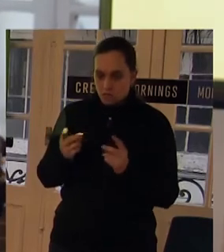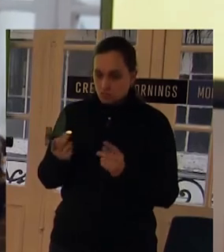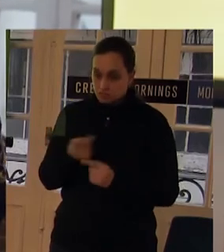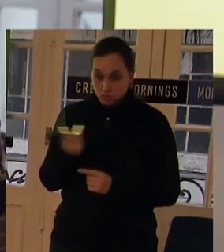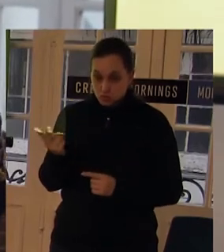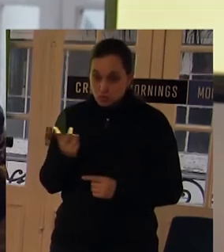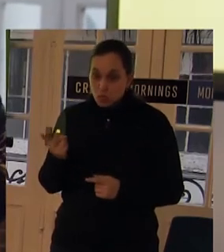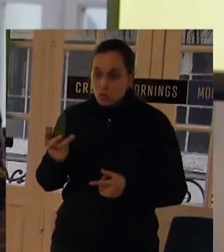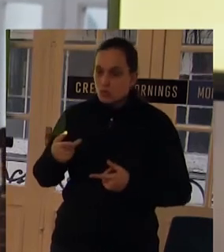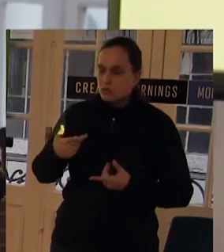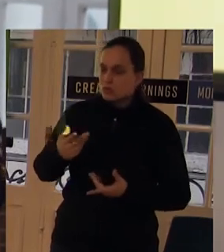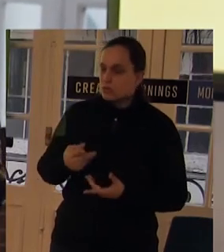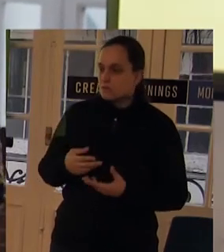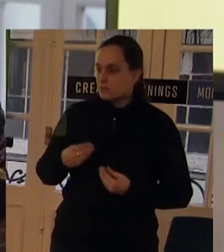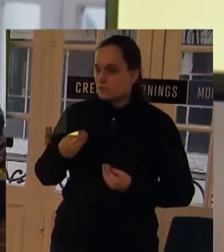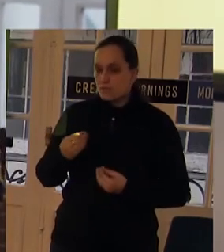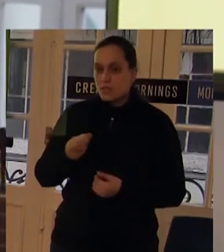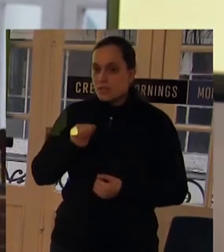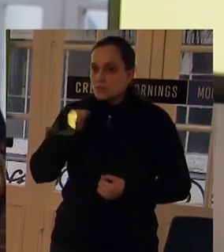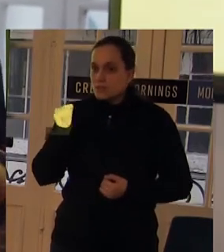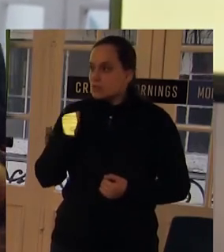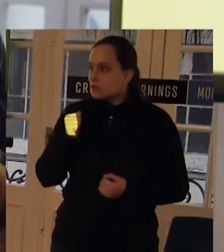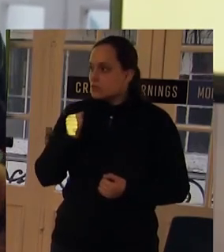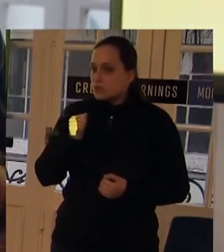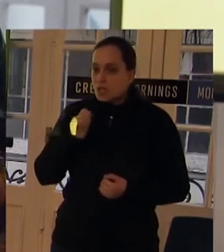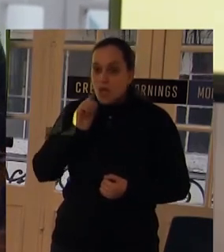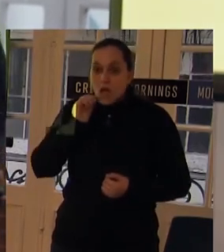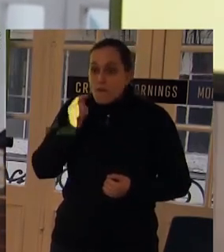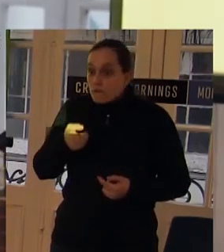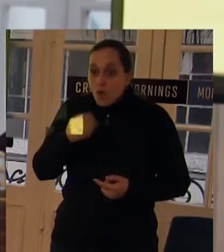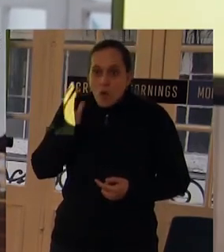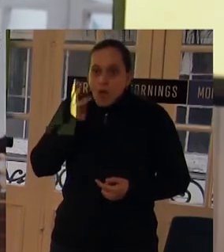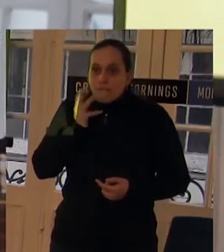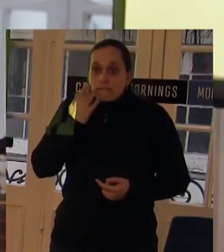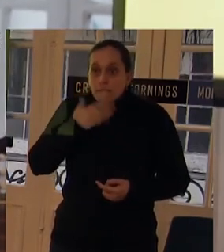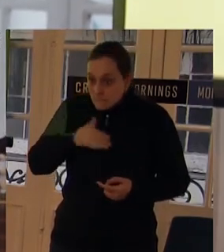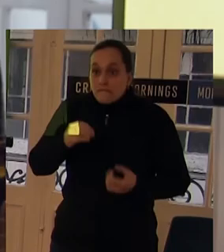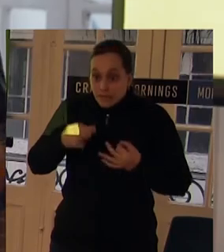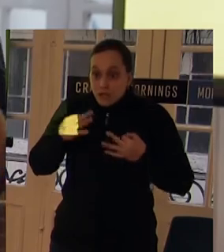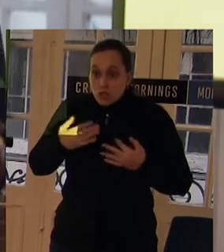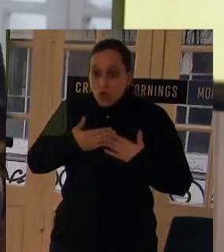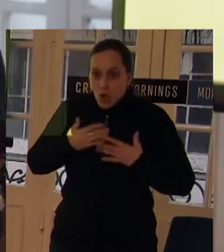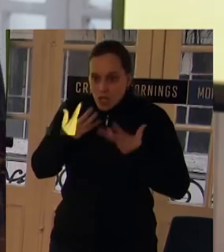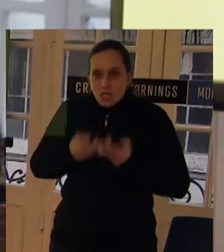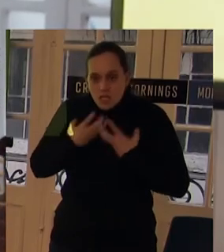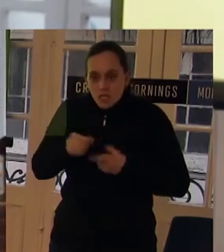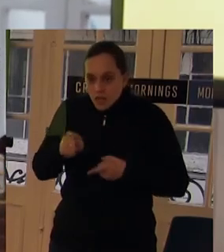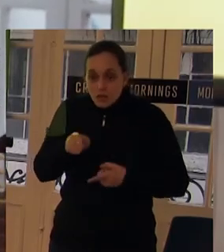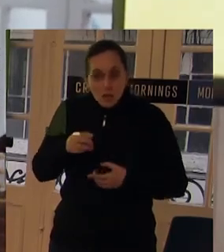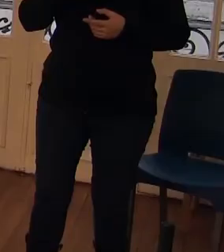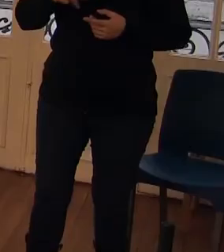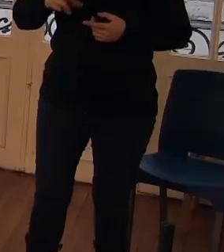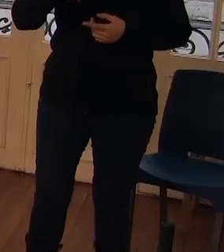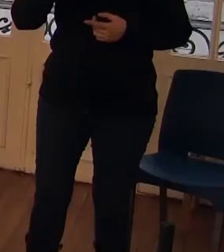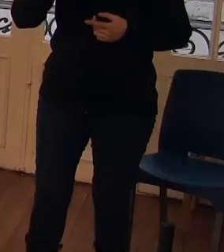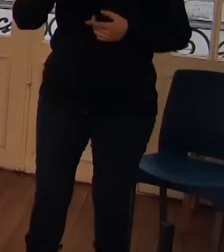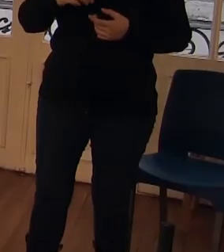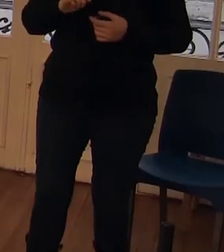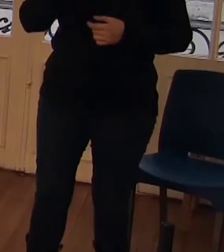generalmente, y esto es increíble, te dicen, ay, me reentendiste, era esto lo que quería. Y cae más eso.